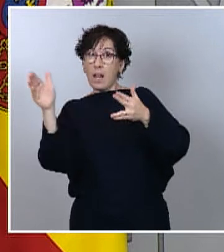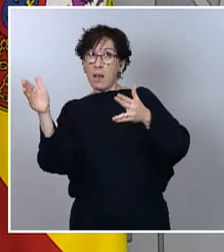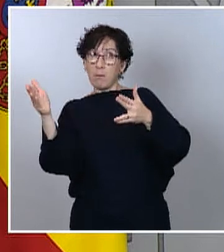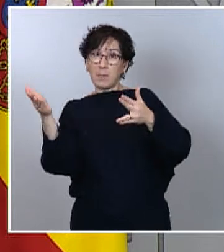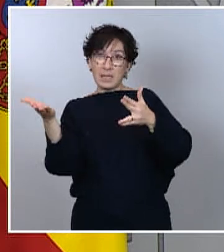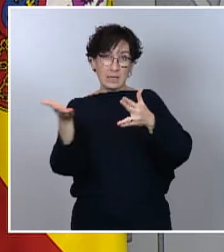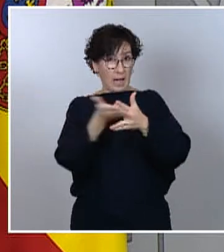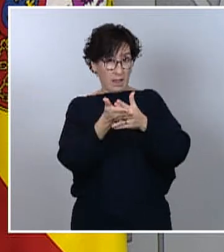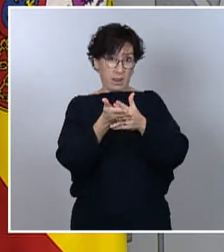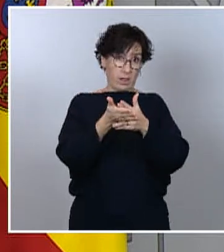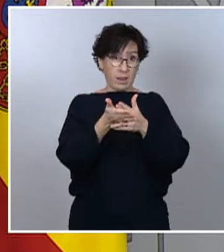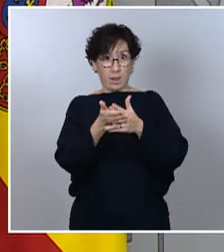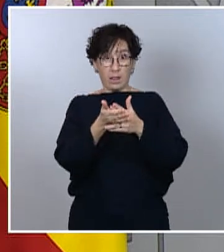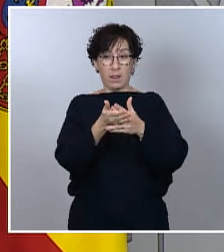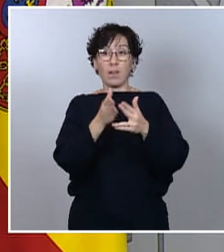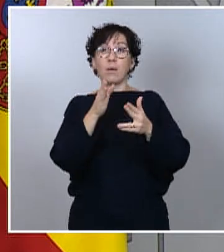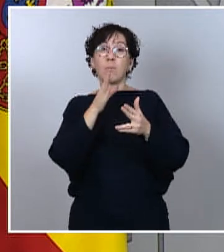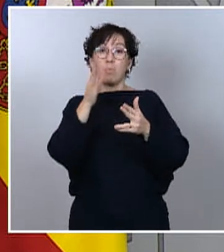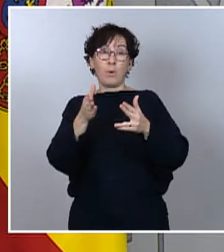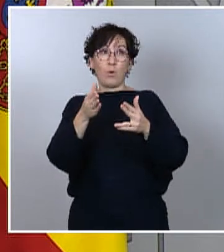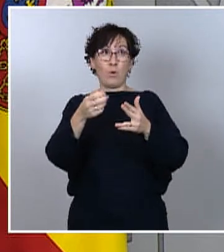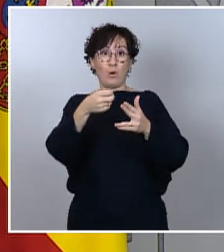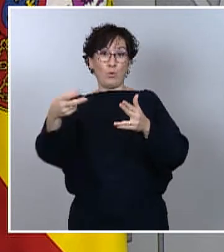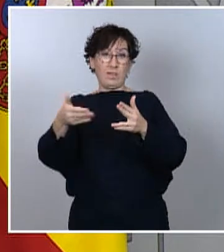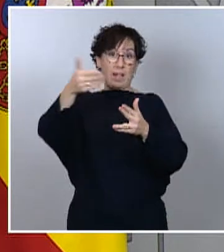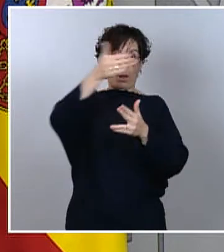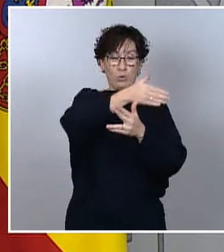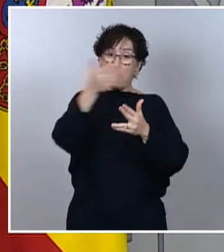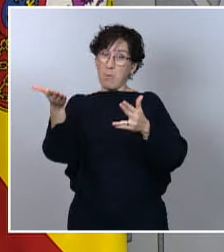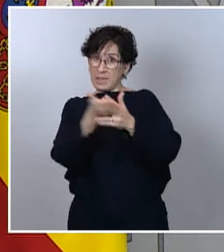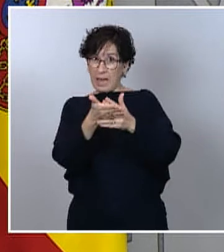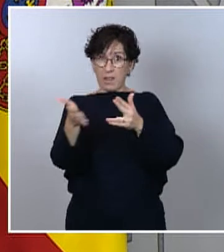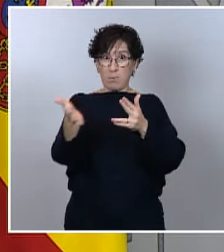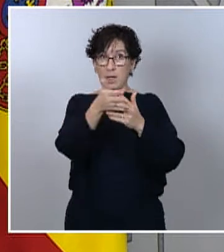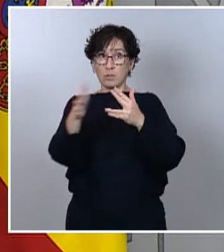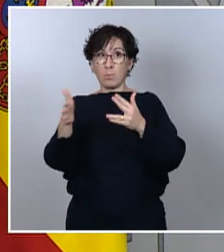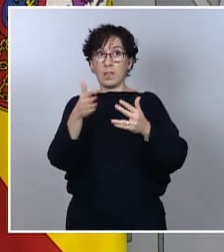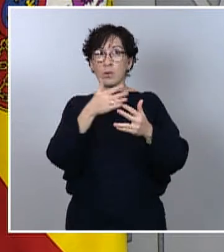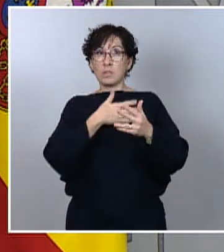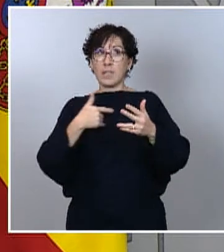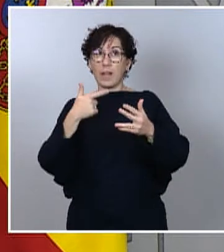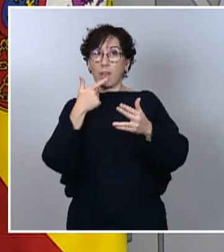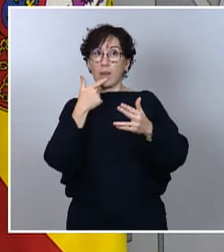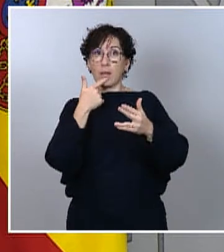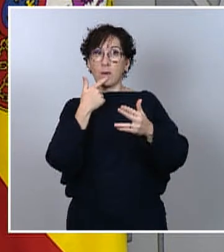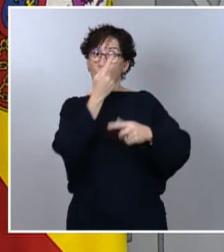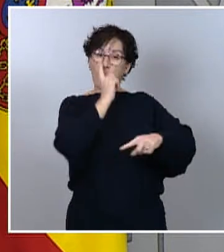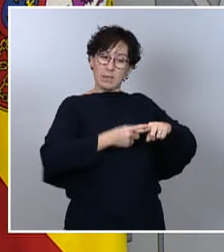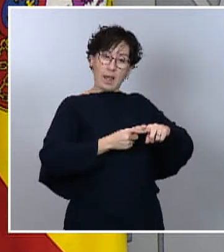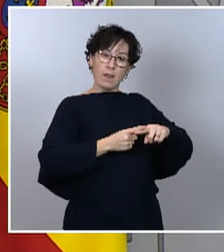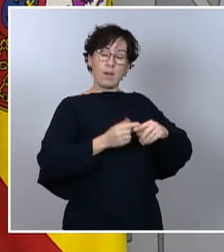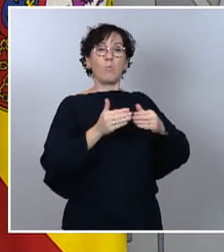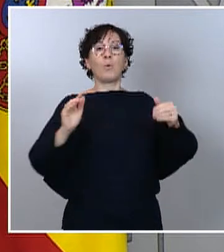que obtuvimos en las 3 primeras rondas, corresponderían a la primera ronda y la otra mitad a esta segunda